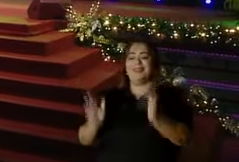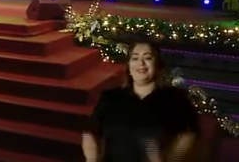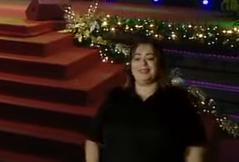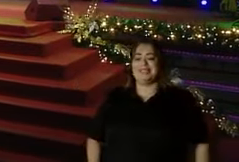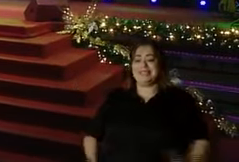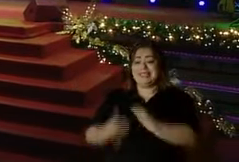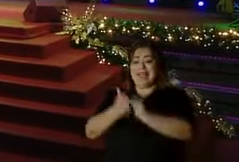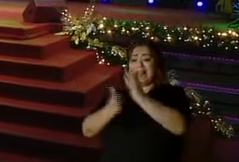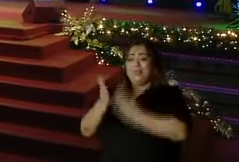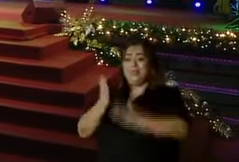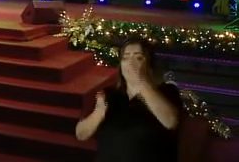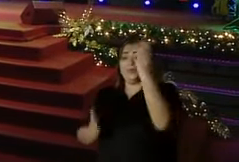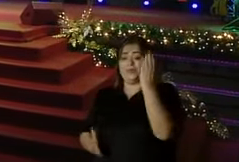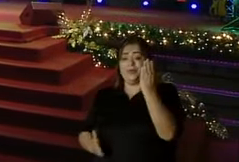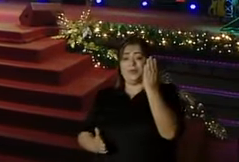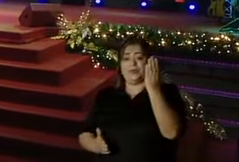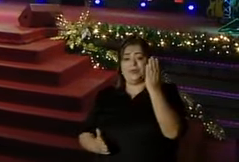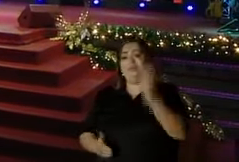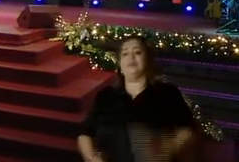Santo.